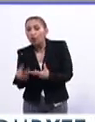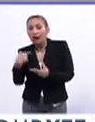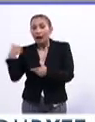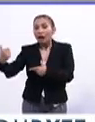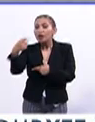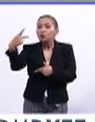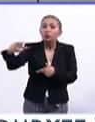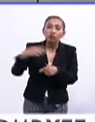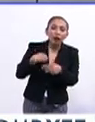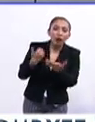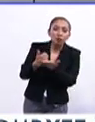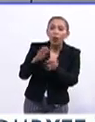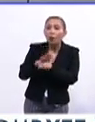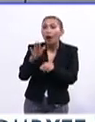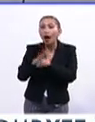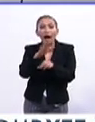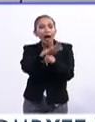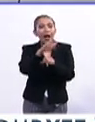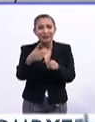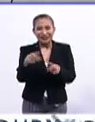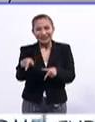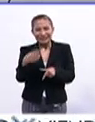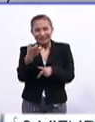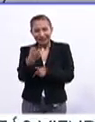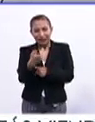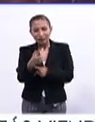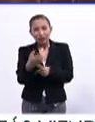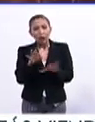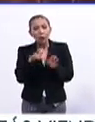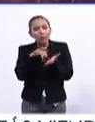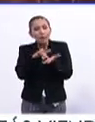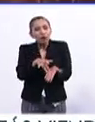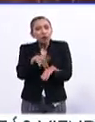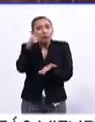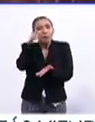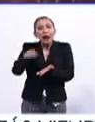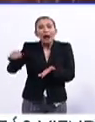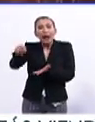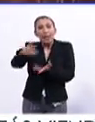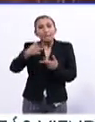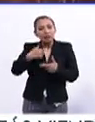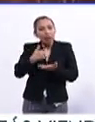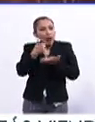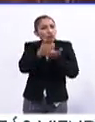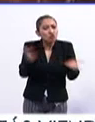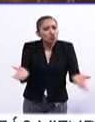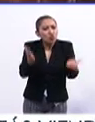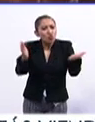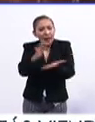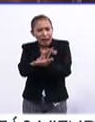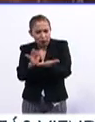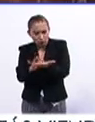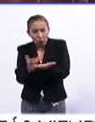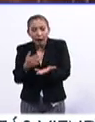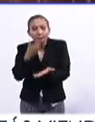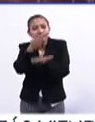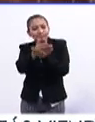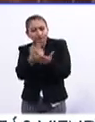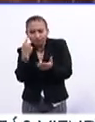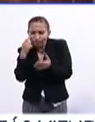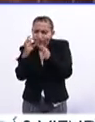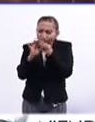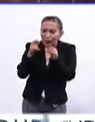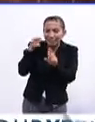tiene cada una y después también es un apoyo para el mediador y el promotor de lectura que va a intervenir